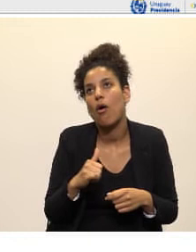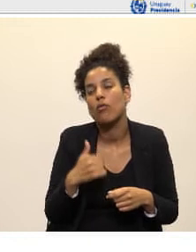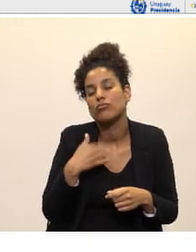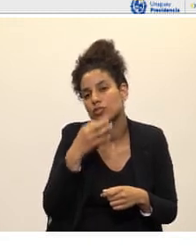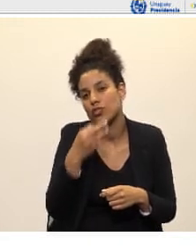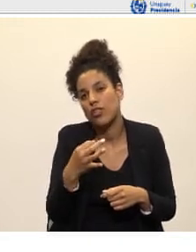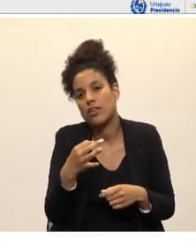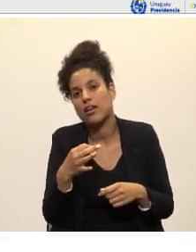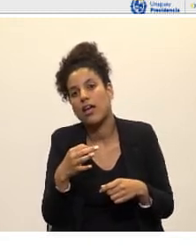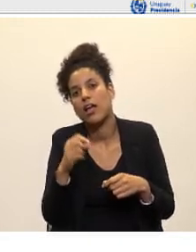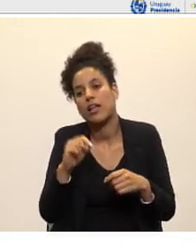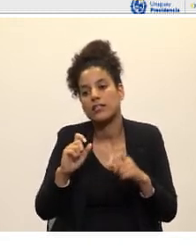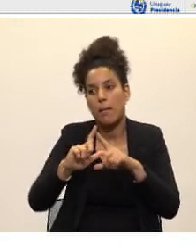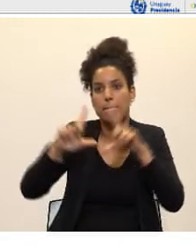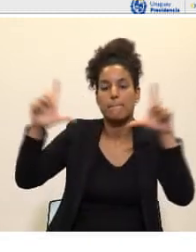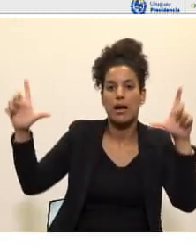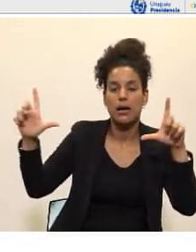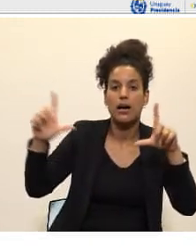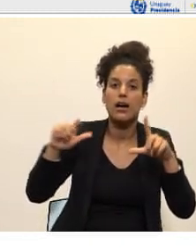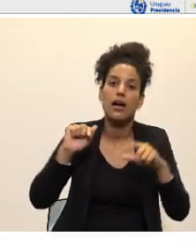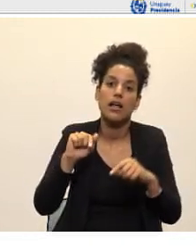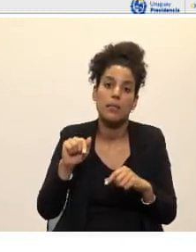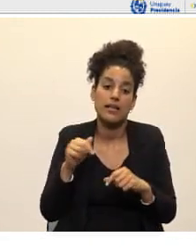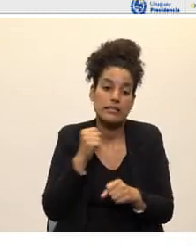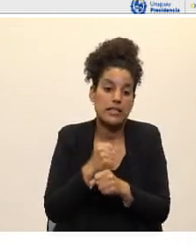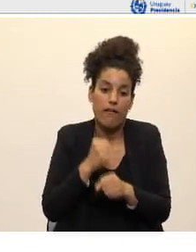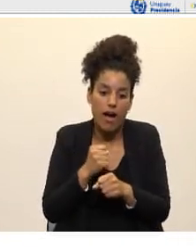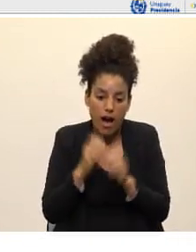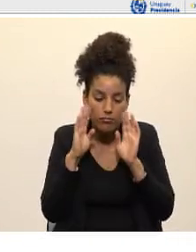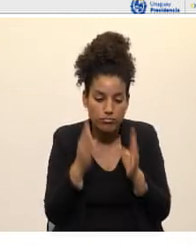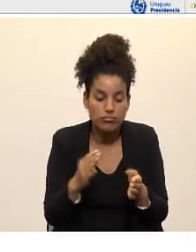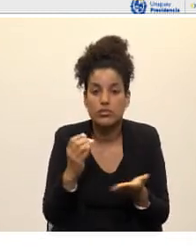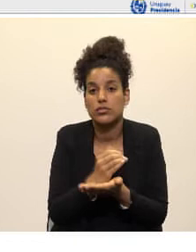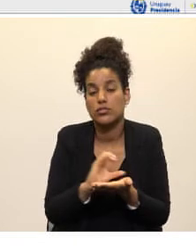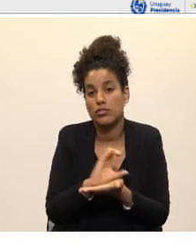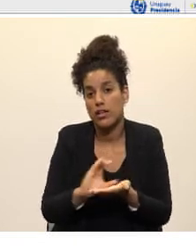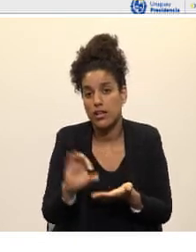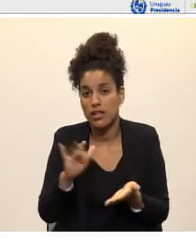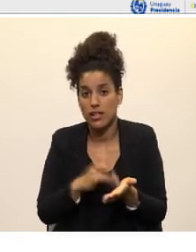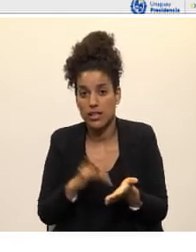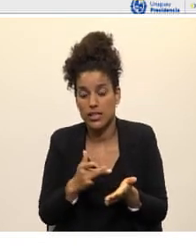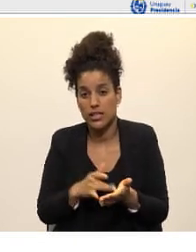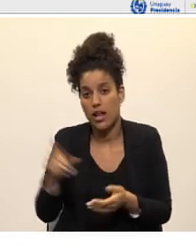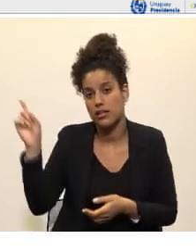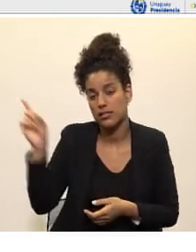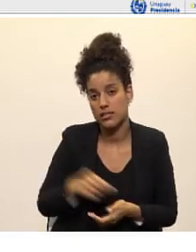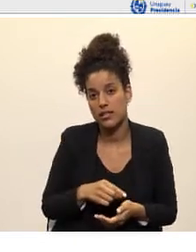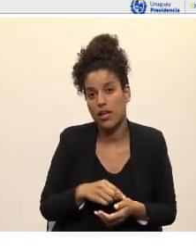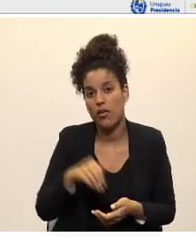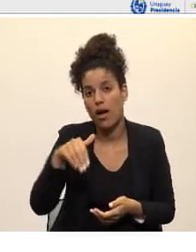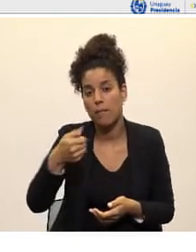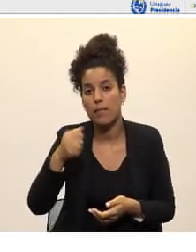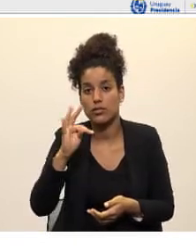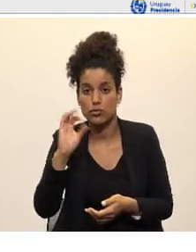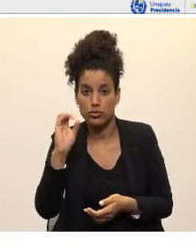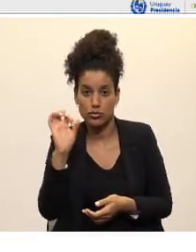esta ampliación del mapa de actores necesario para trabajar con la ciudadanía digital, y traigo a Matus. El